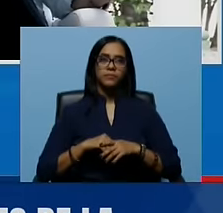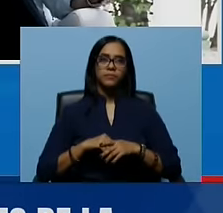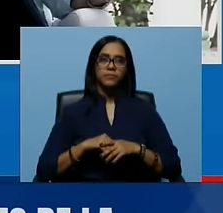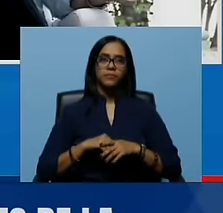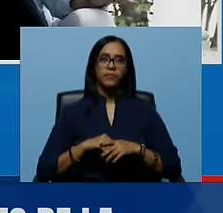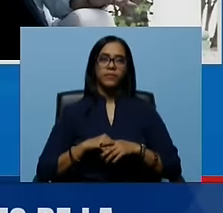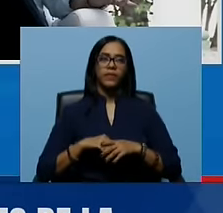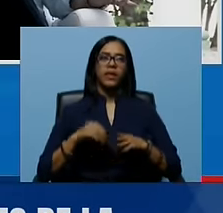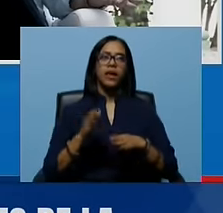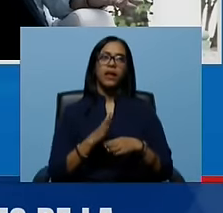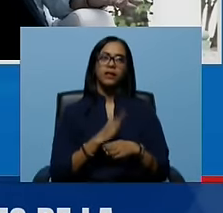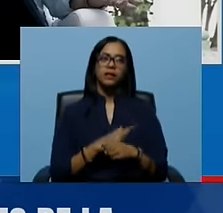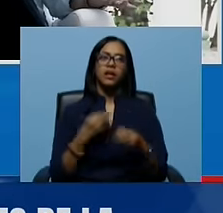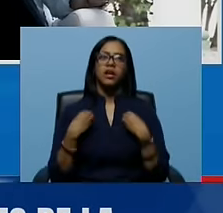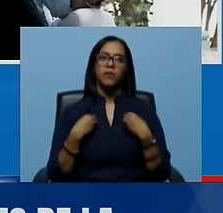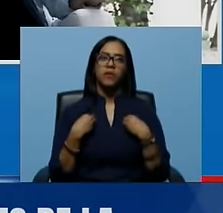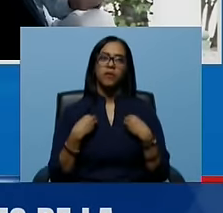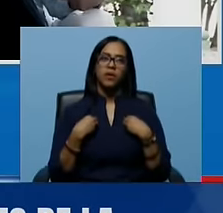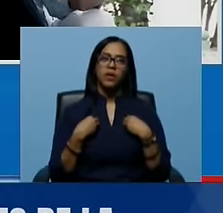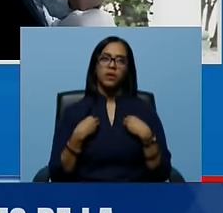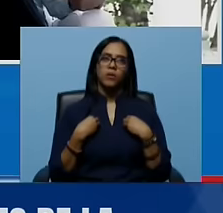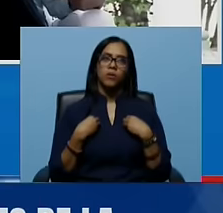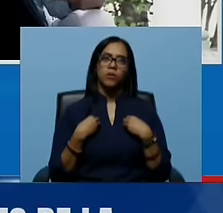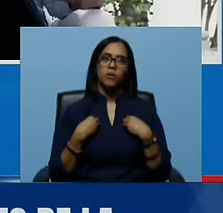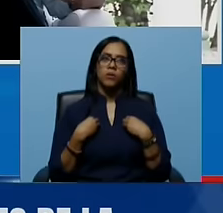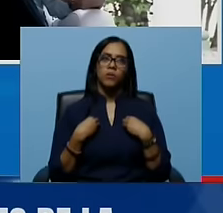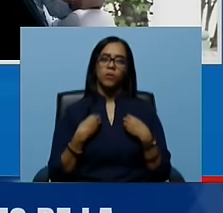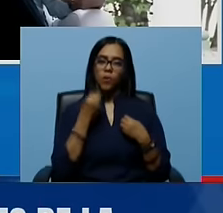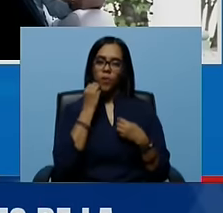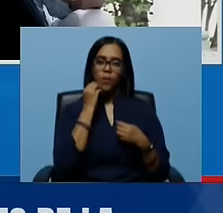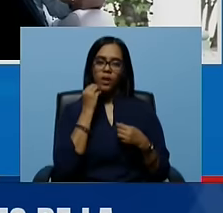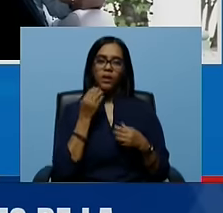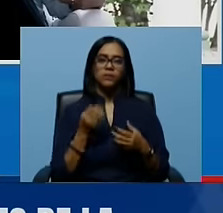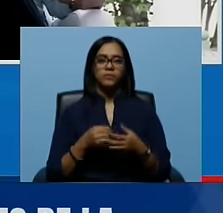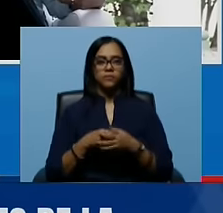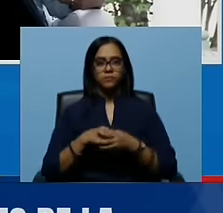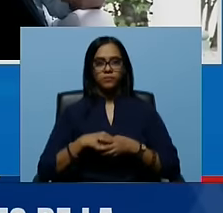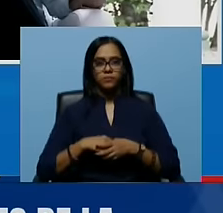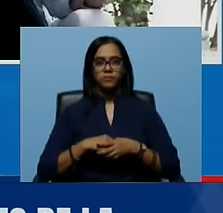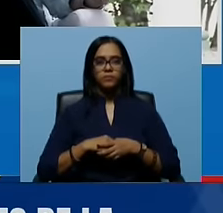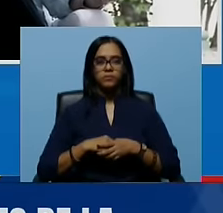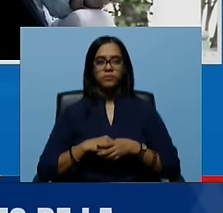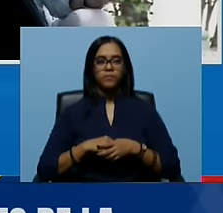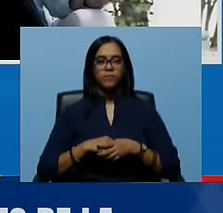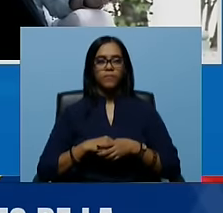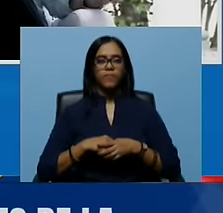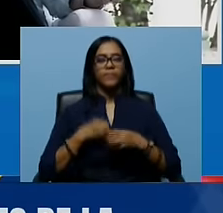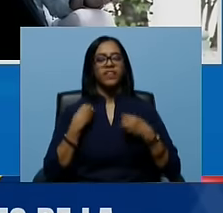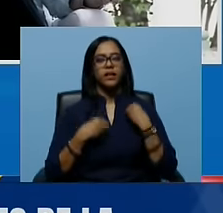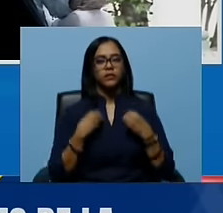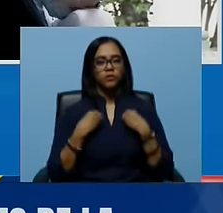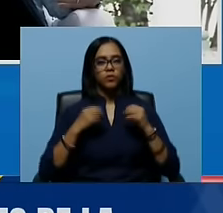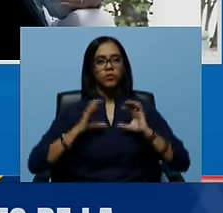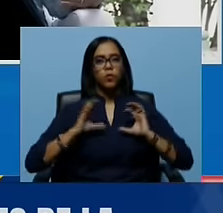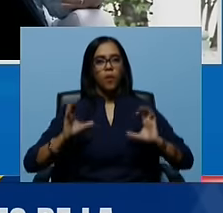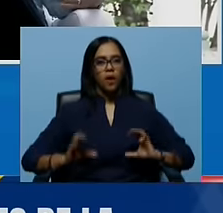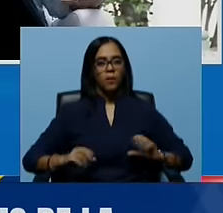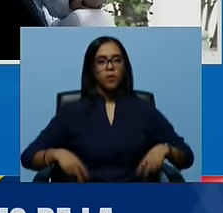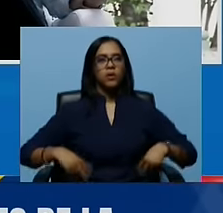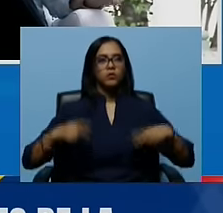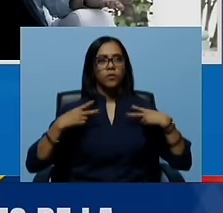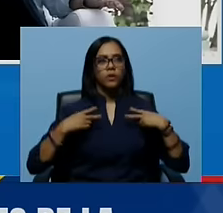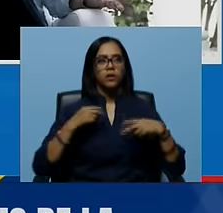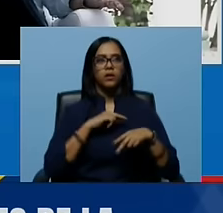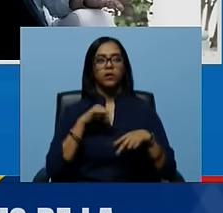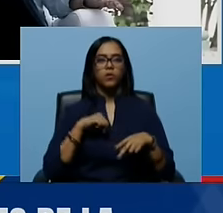Antes la habíamos vivido, una generación muy joven, y la sufrió en su cuerpo y en su vida